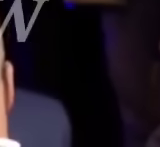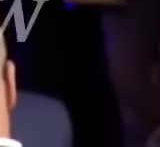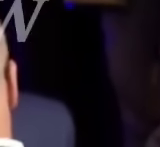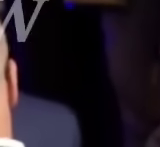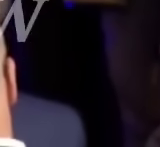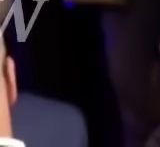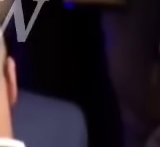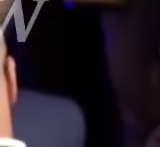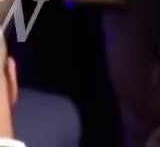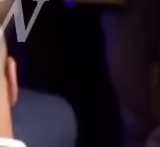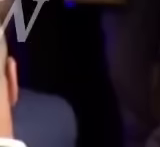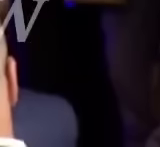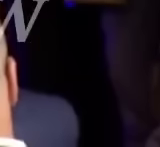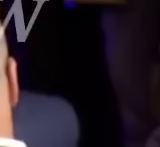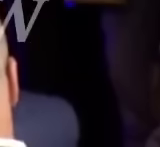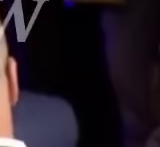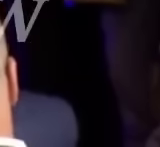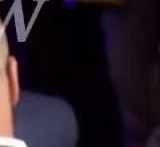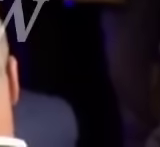hoy hemos entregado